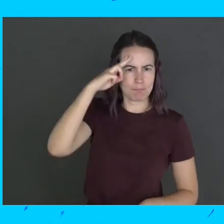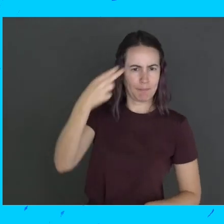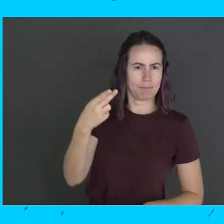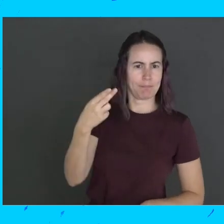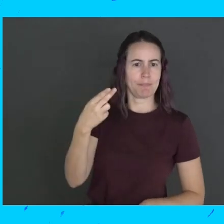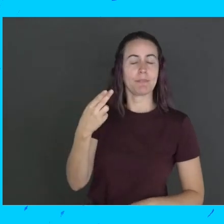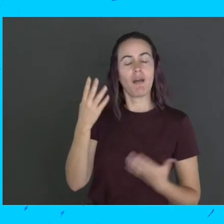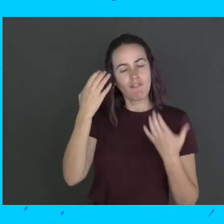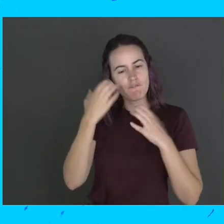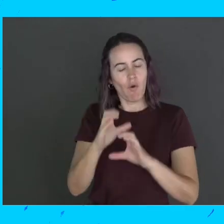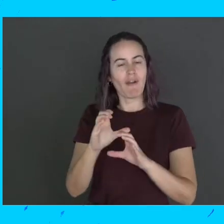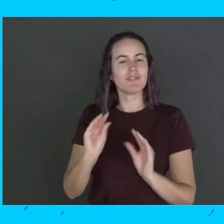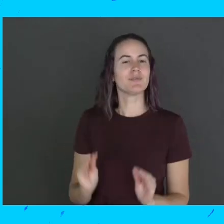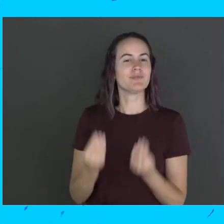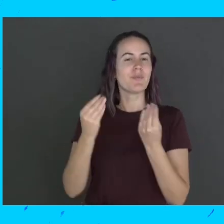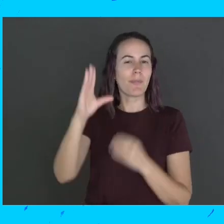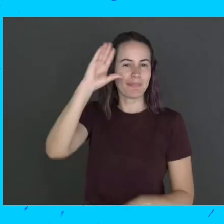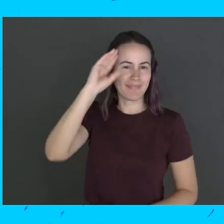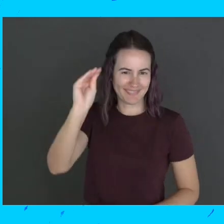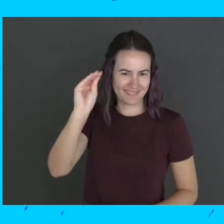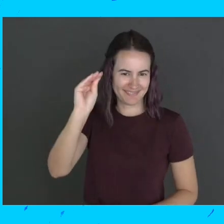solamente opciones, pero